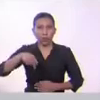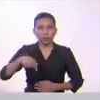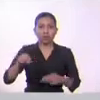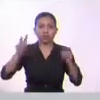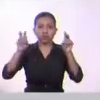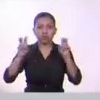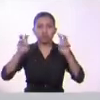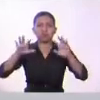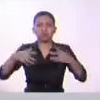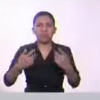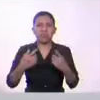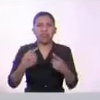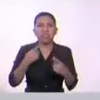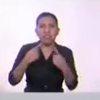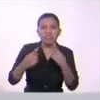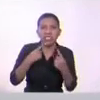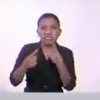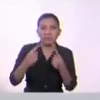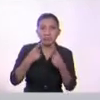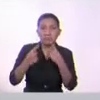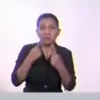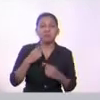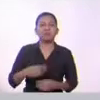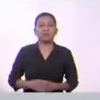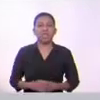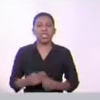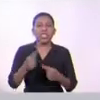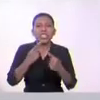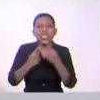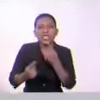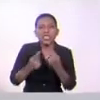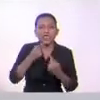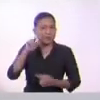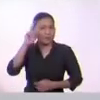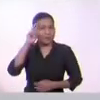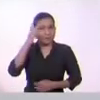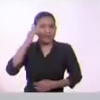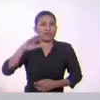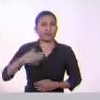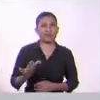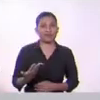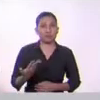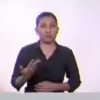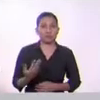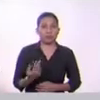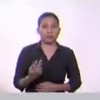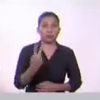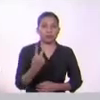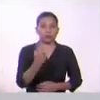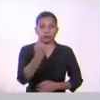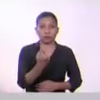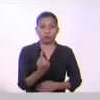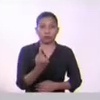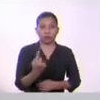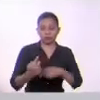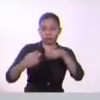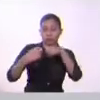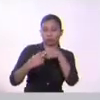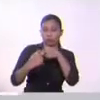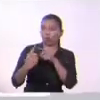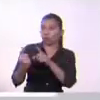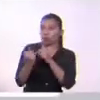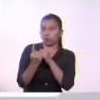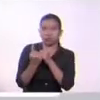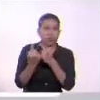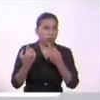entrevista. La entrevista, en sentido estricto, es un diálogo entre dos personas. Esto